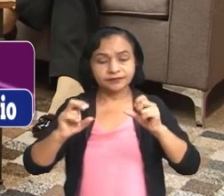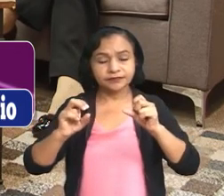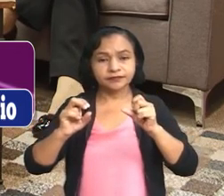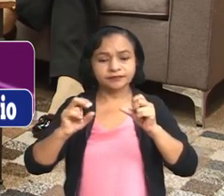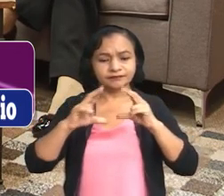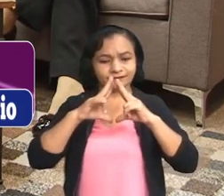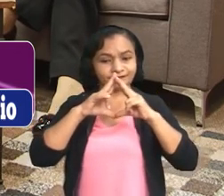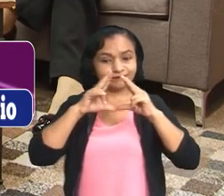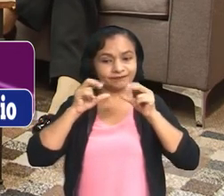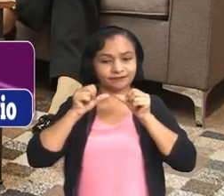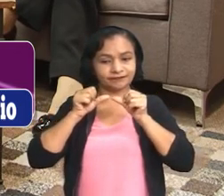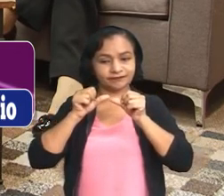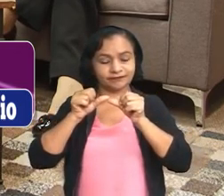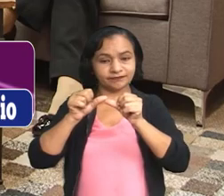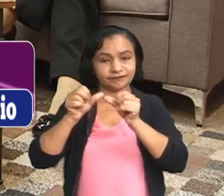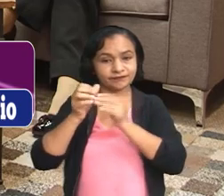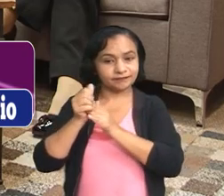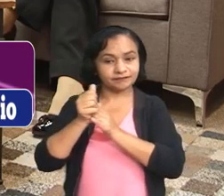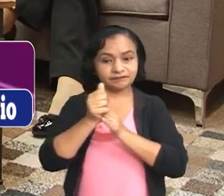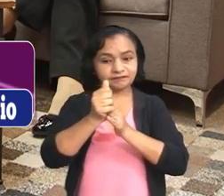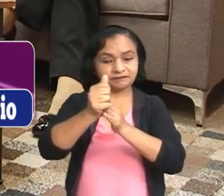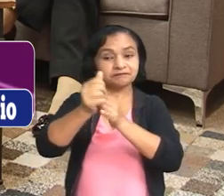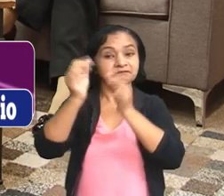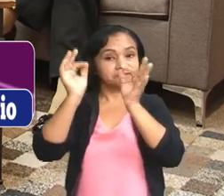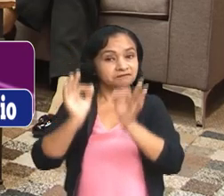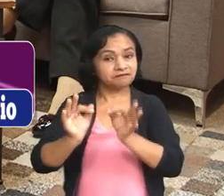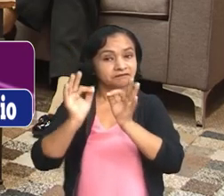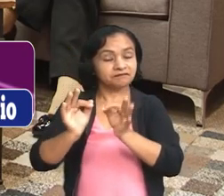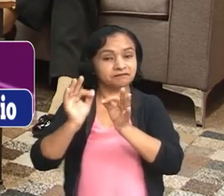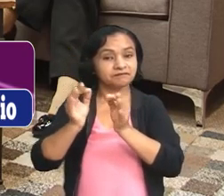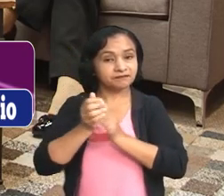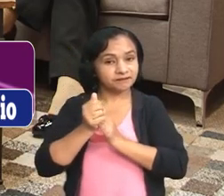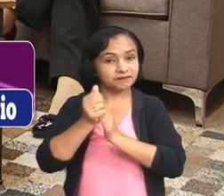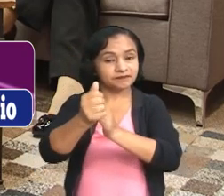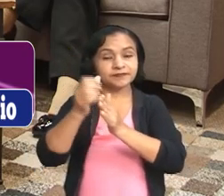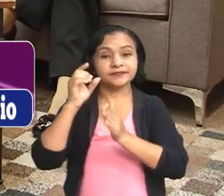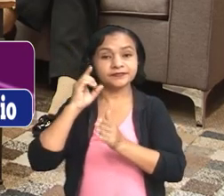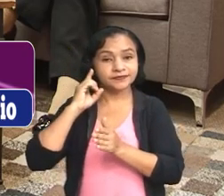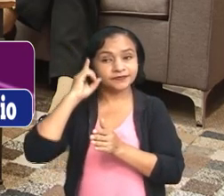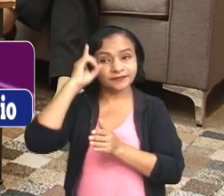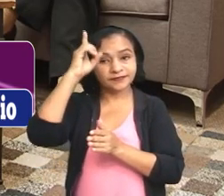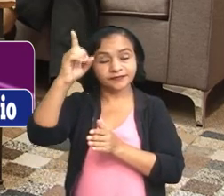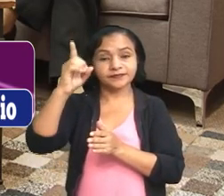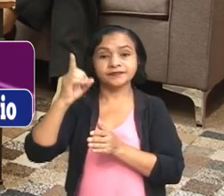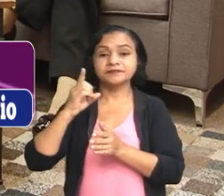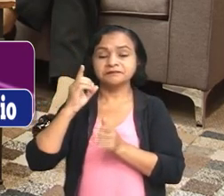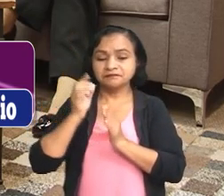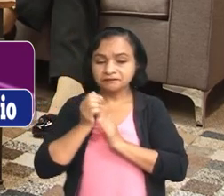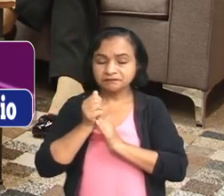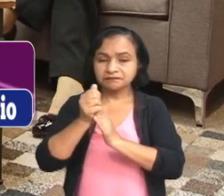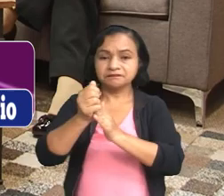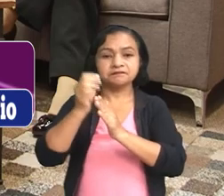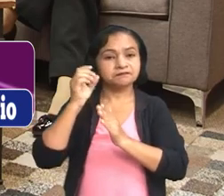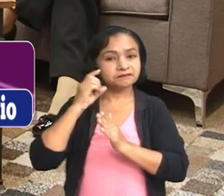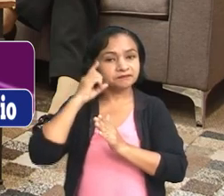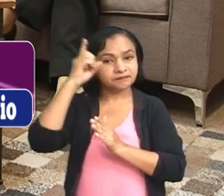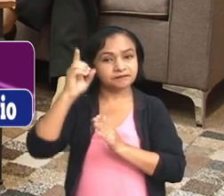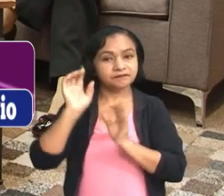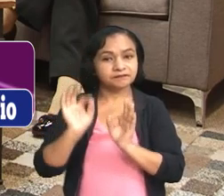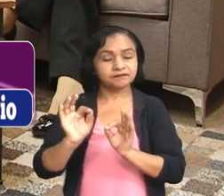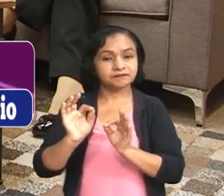enrumbando por un buen camino de avanzada, de desarrollo, quizás no